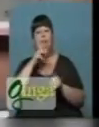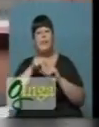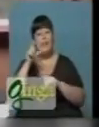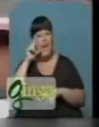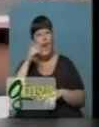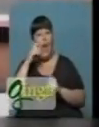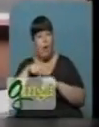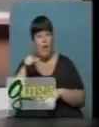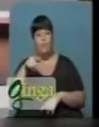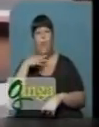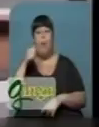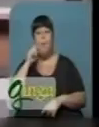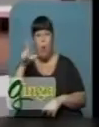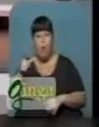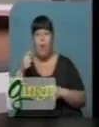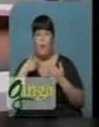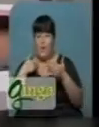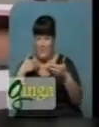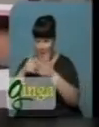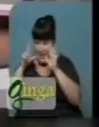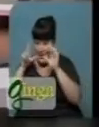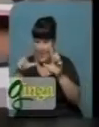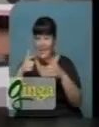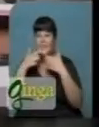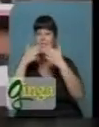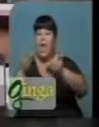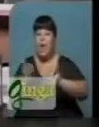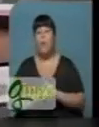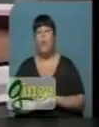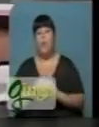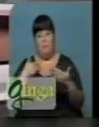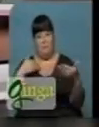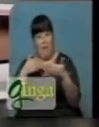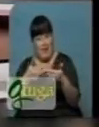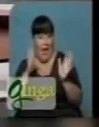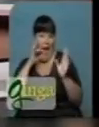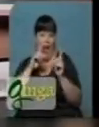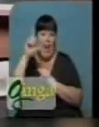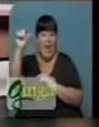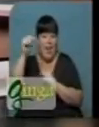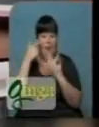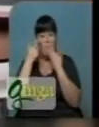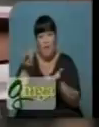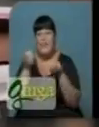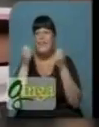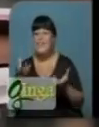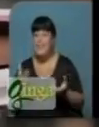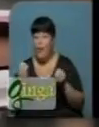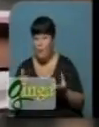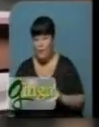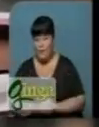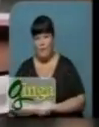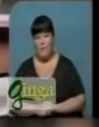así lo vemos a juan manuel voy a acercar con la cámara ver para saludarlo estar un poquito más cerca aunque sea desde la presentación con bandas como noel